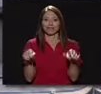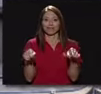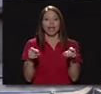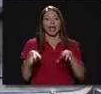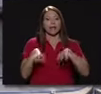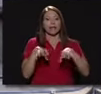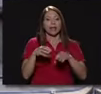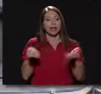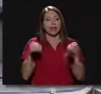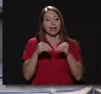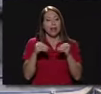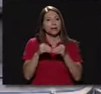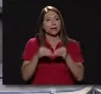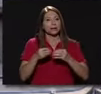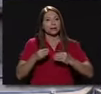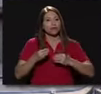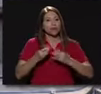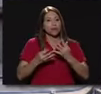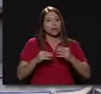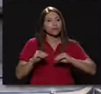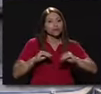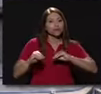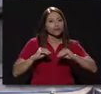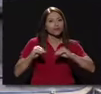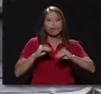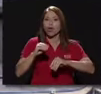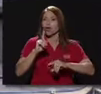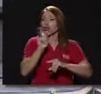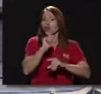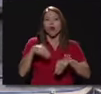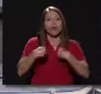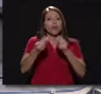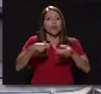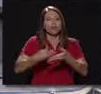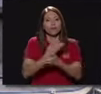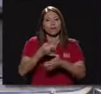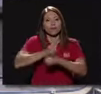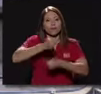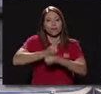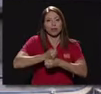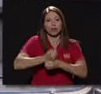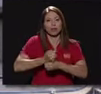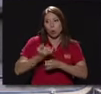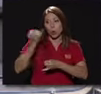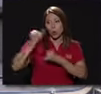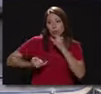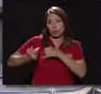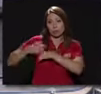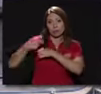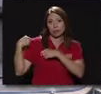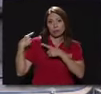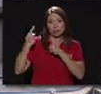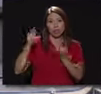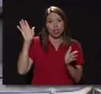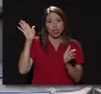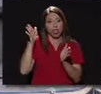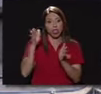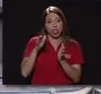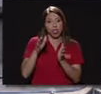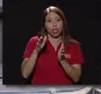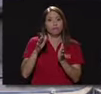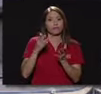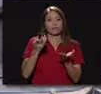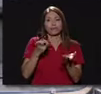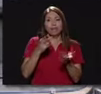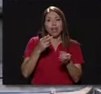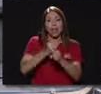dinámicas son incapaces de generar empleos suficientes o incluso en los últimos trimestres han venido decreciendo en la cantidad de